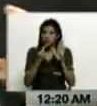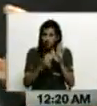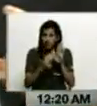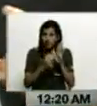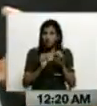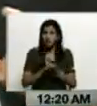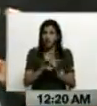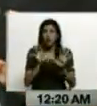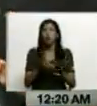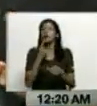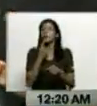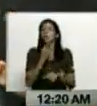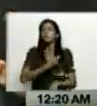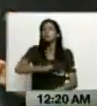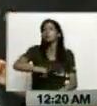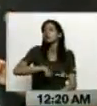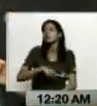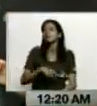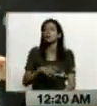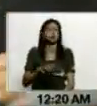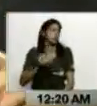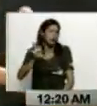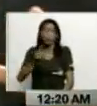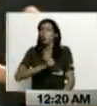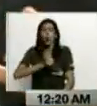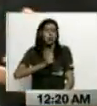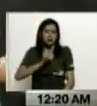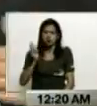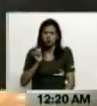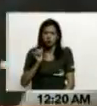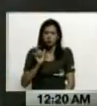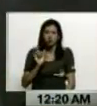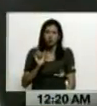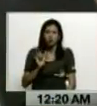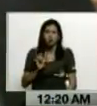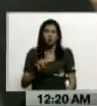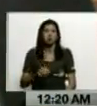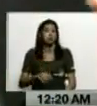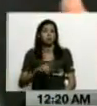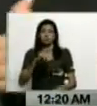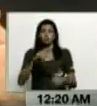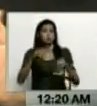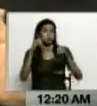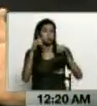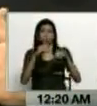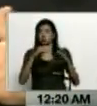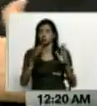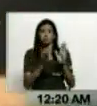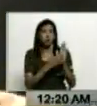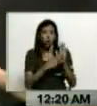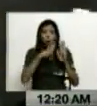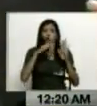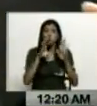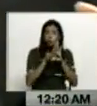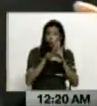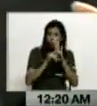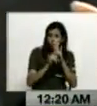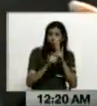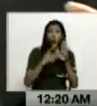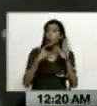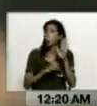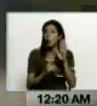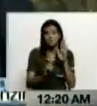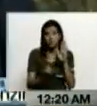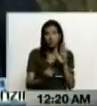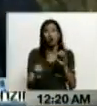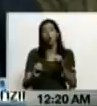está en la Constitución que es cuando el presidente de la república sea quien sea abandona la Constitución y abandona lo que es su responsabilidad